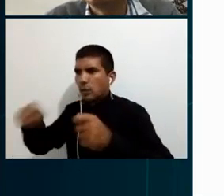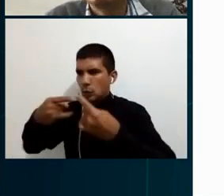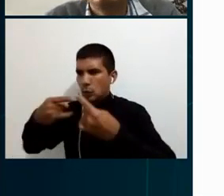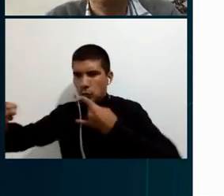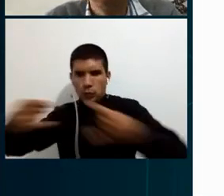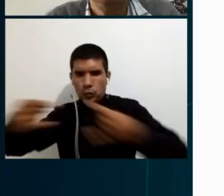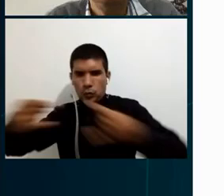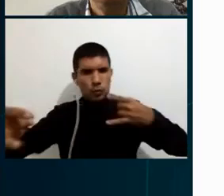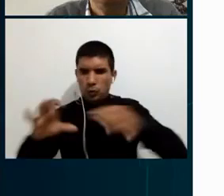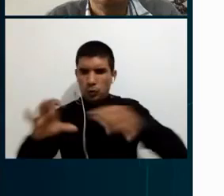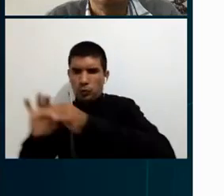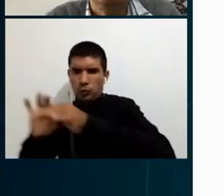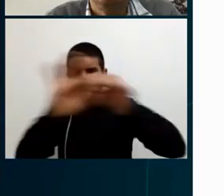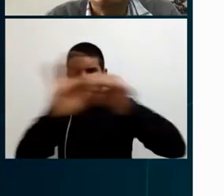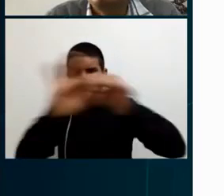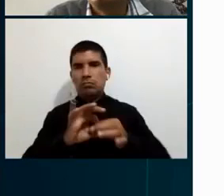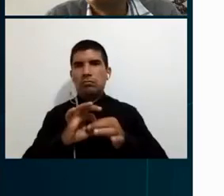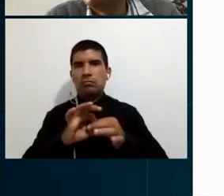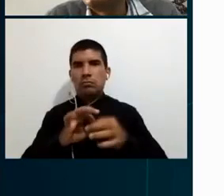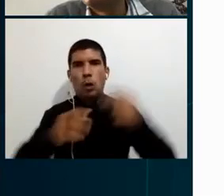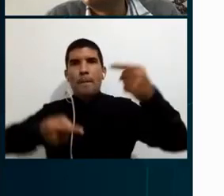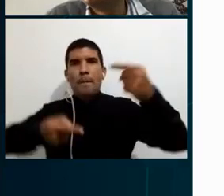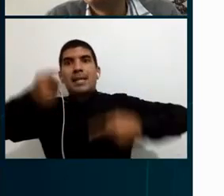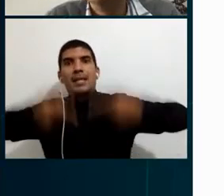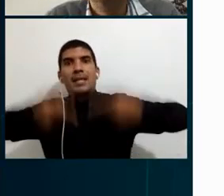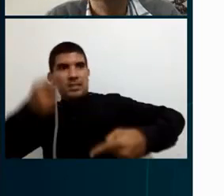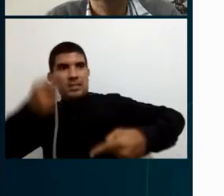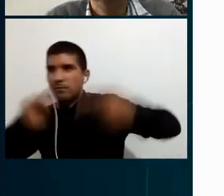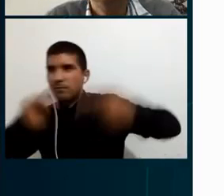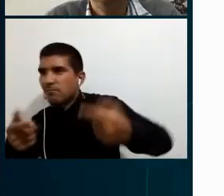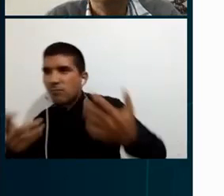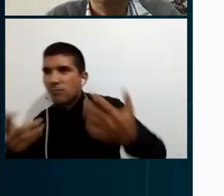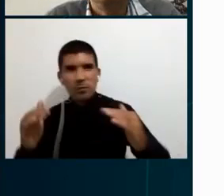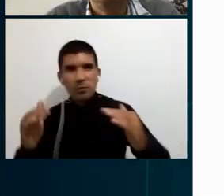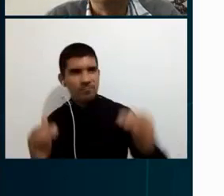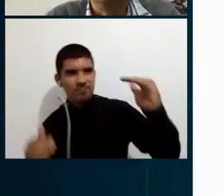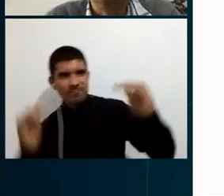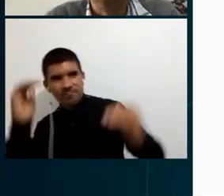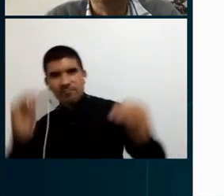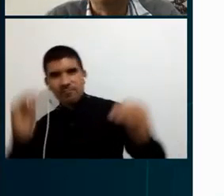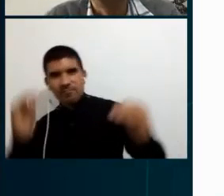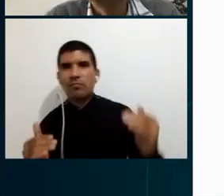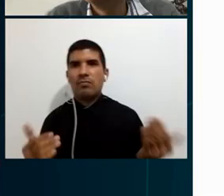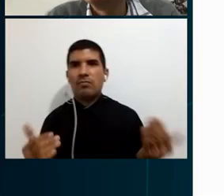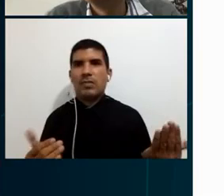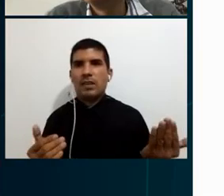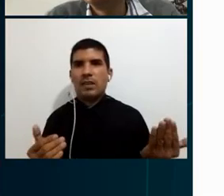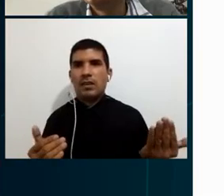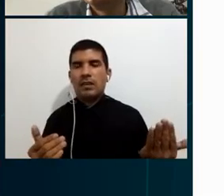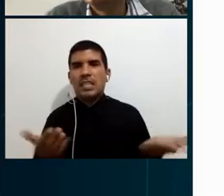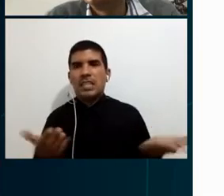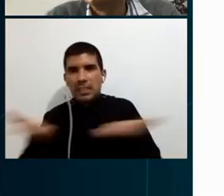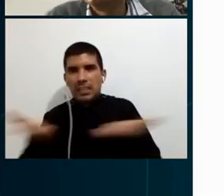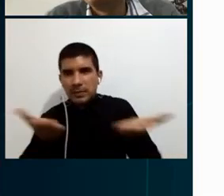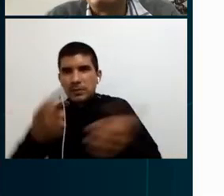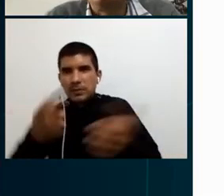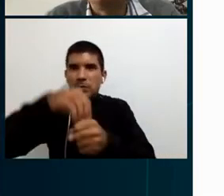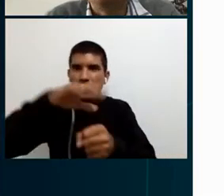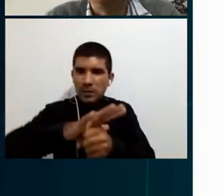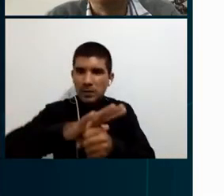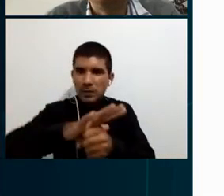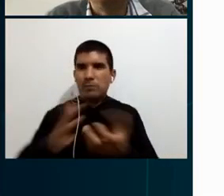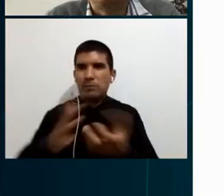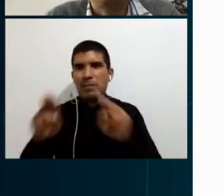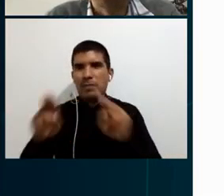en los supermercados, obviamente en el tema de servicios públicos. Hay soluciones